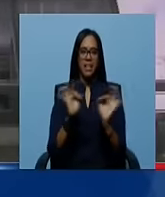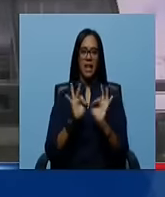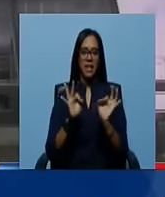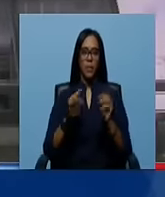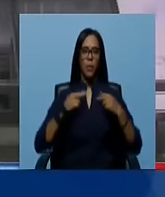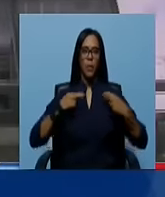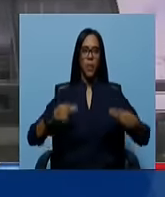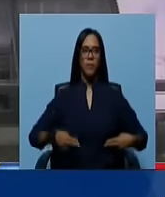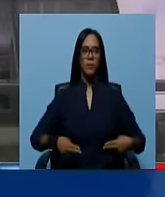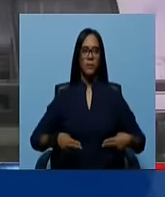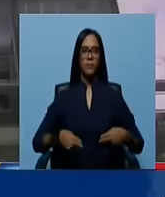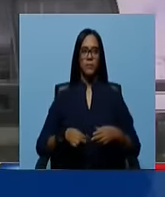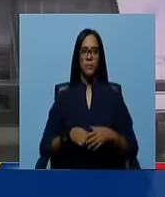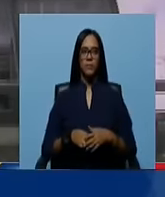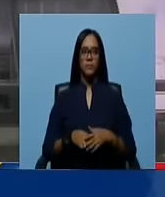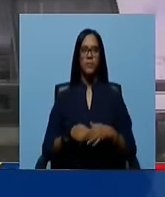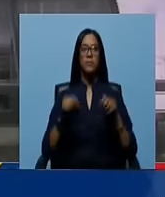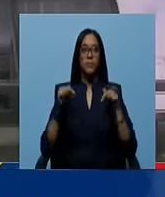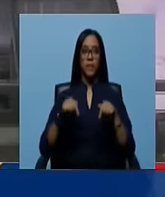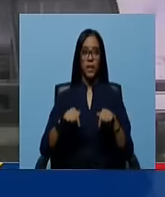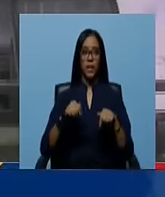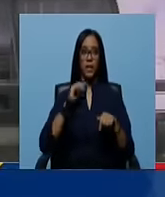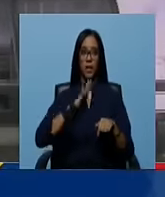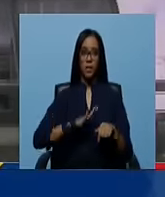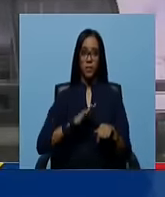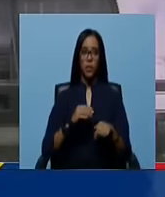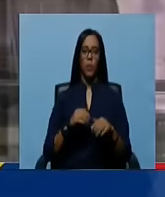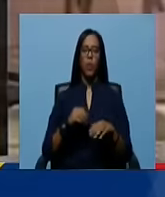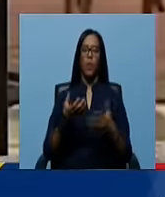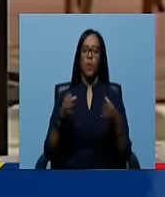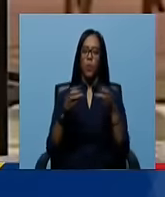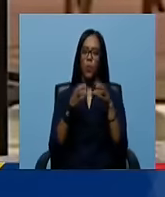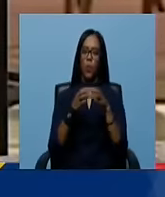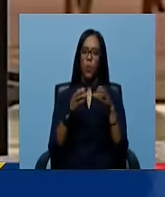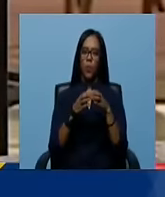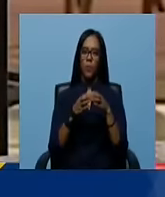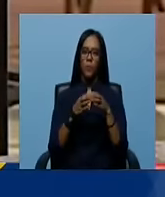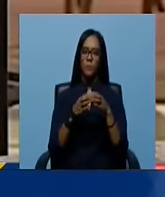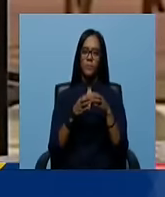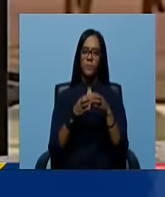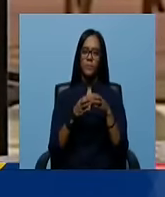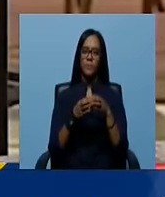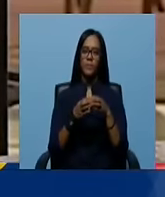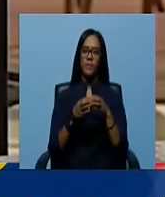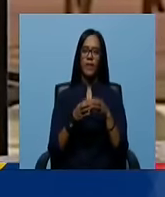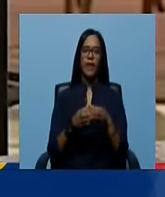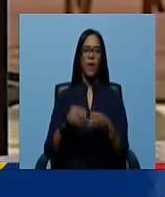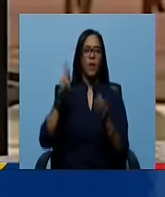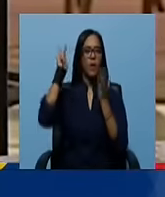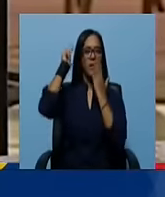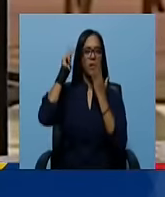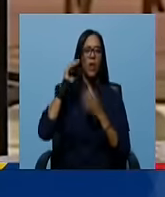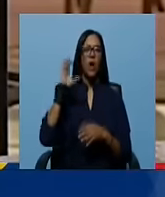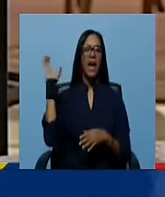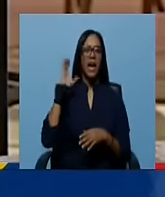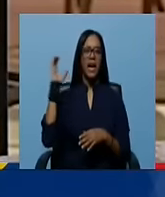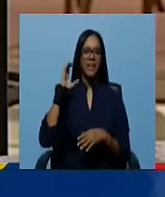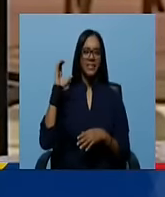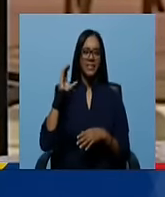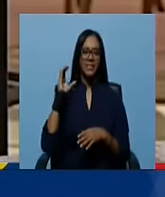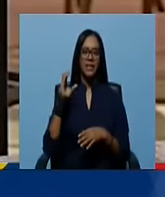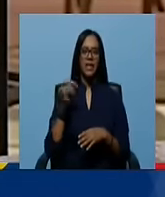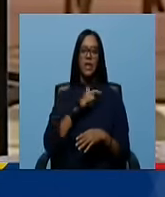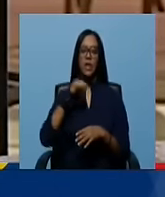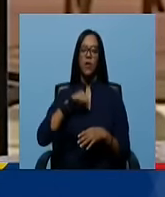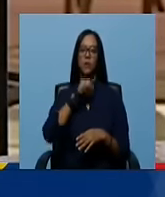humano. Aquí estuvo una civilización, la civilización de los indios Caracas, de